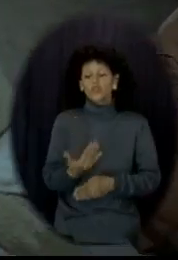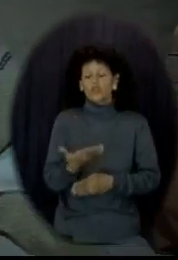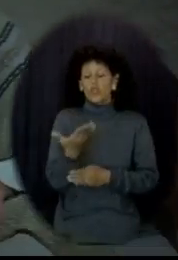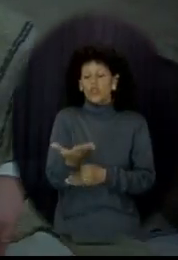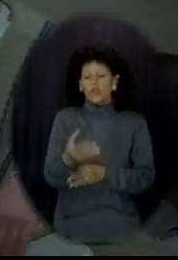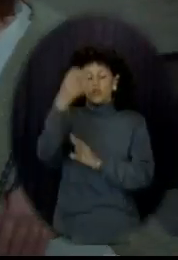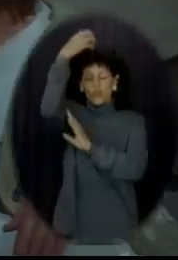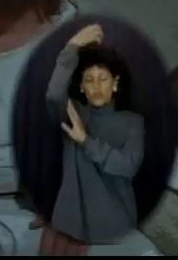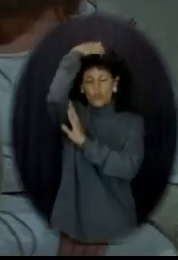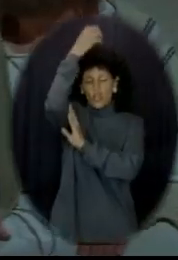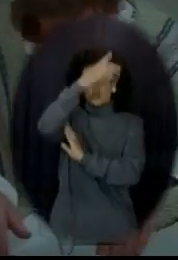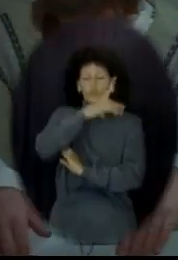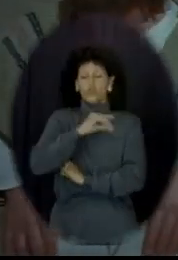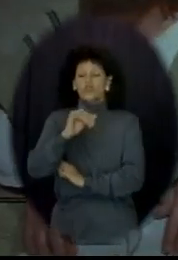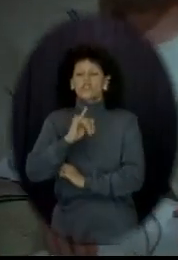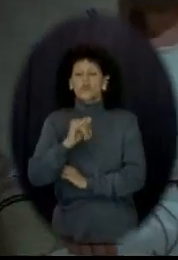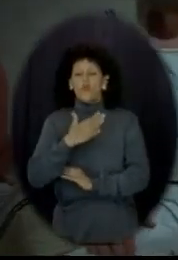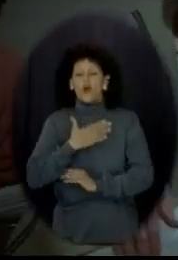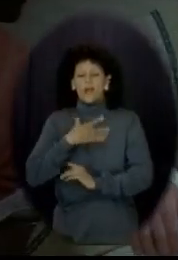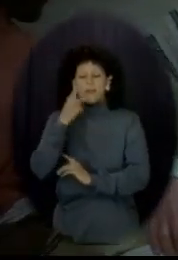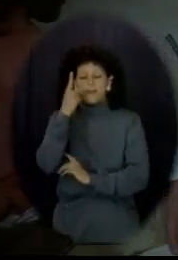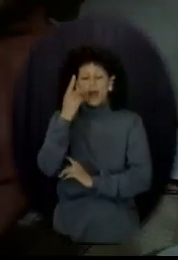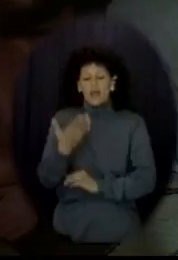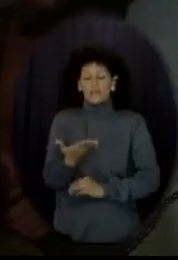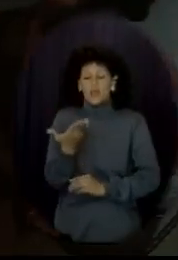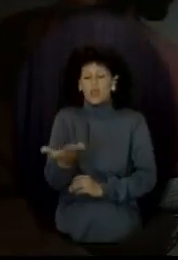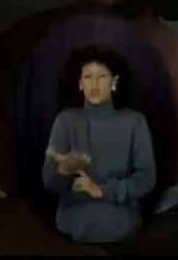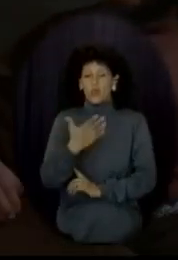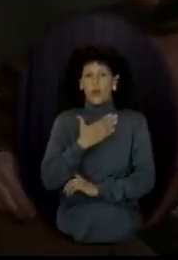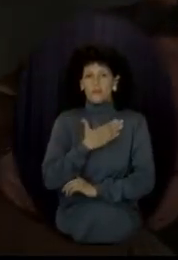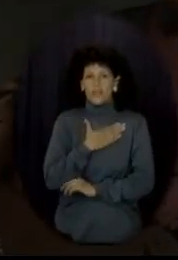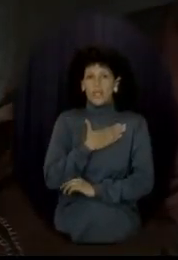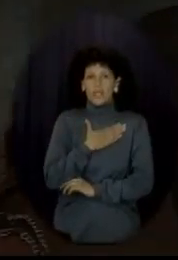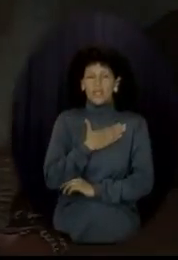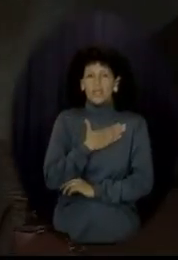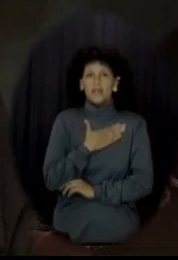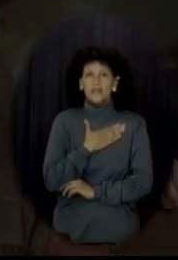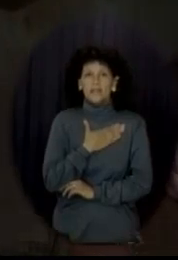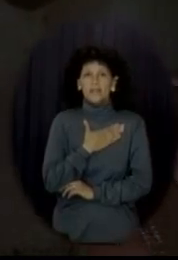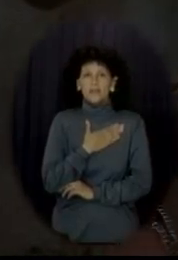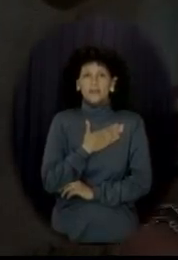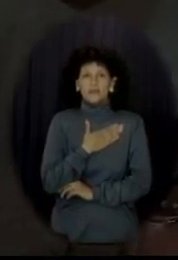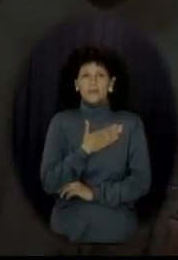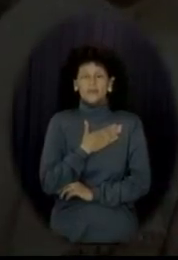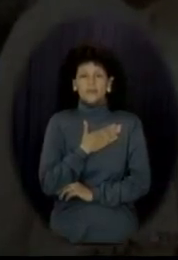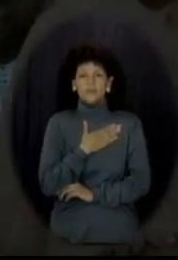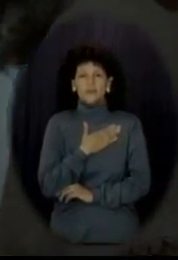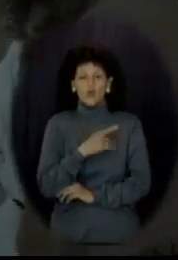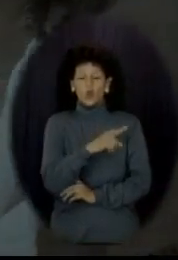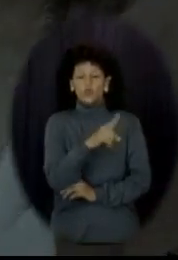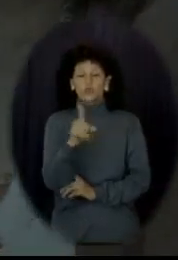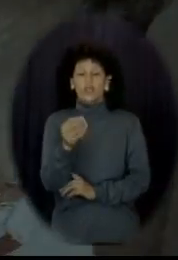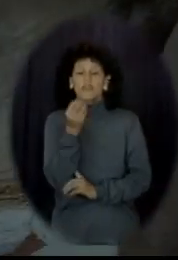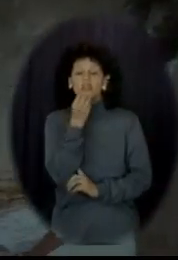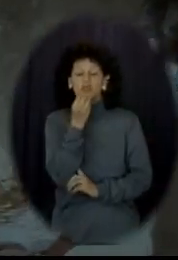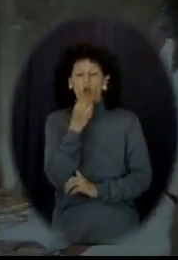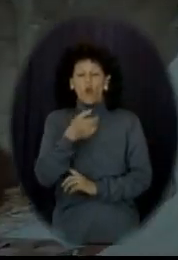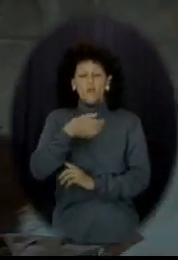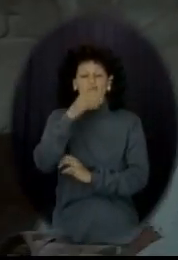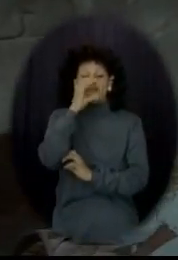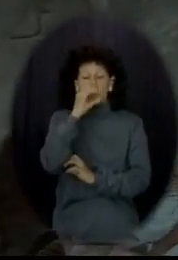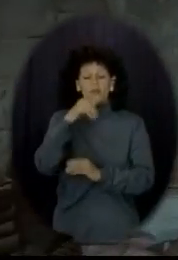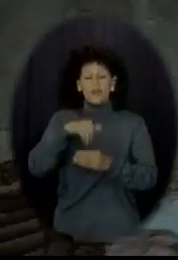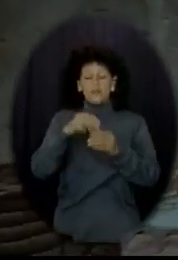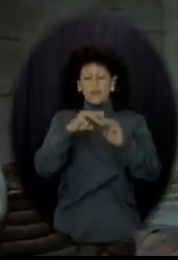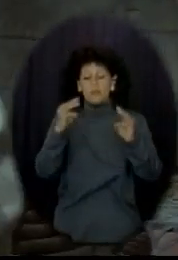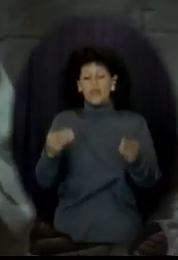Por eso yo les doy un reino, como mi Padre me lo dio a mí. Ustedes comerán